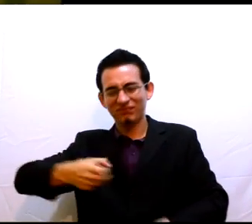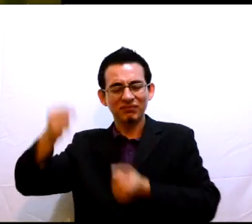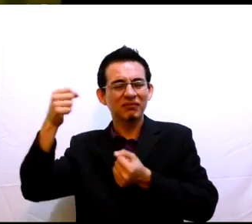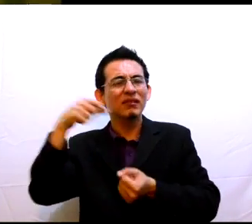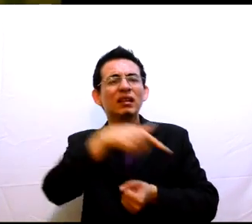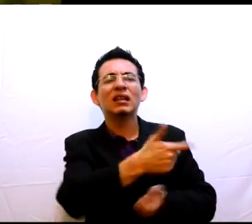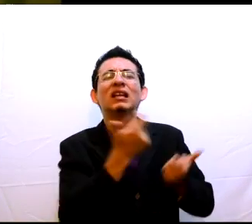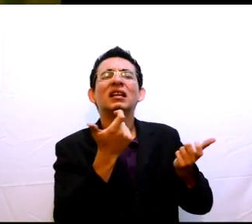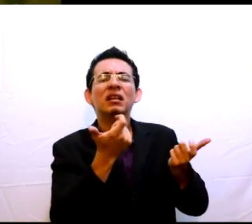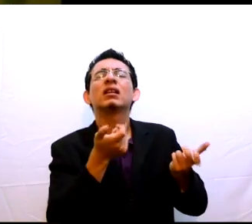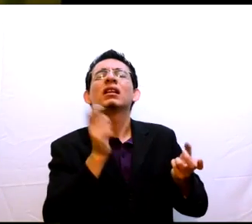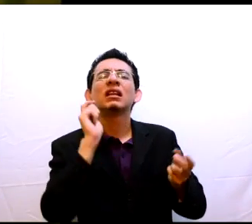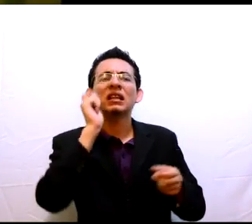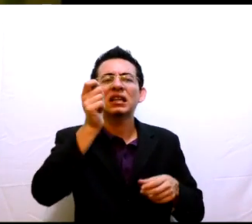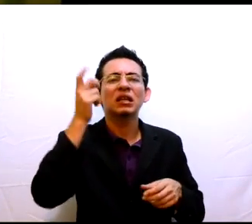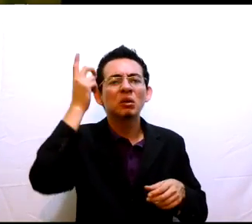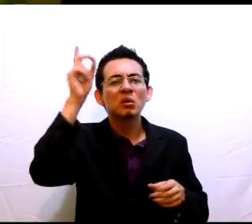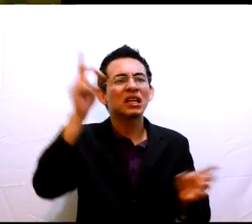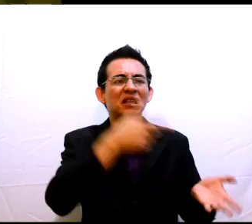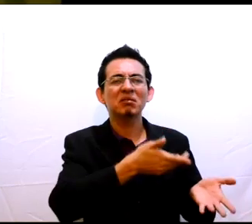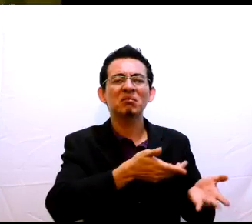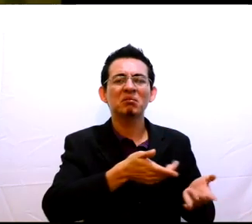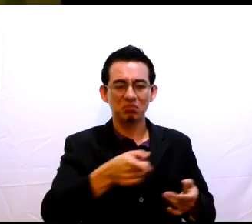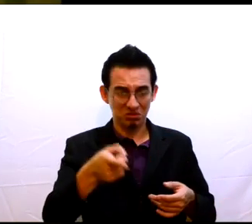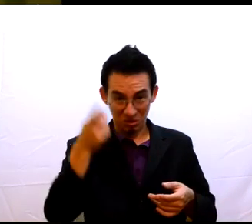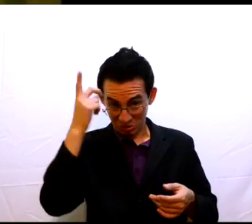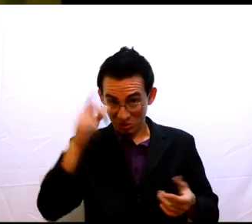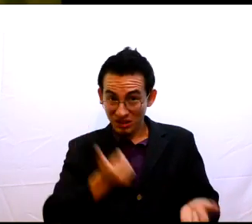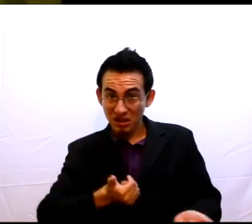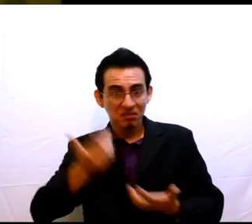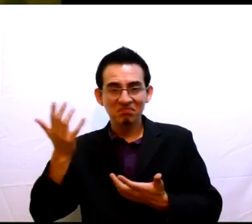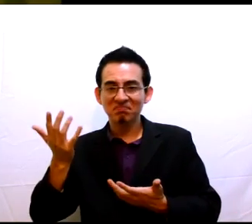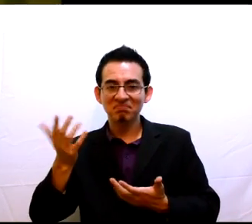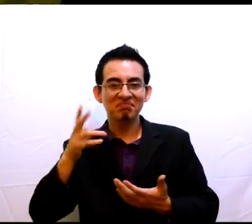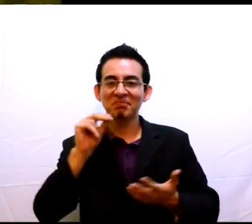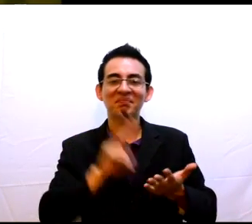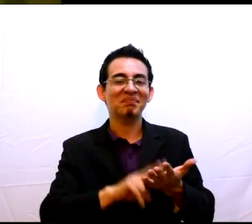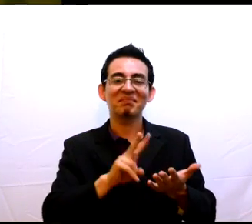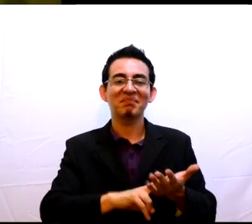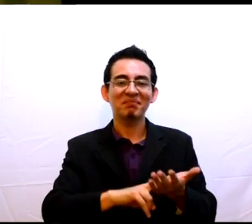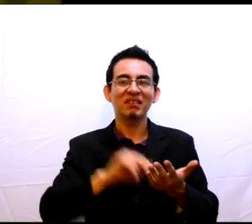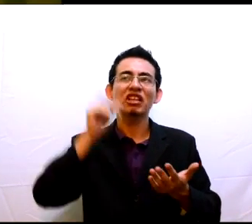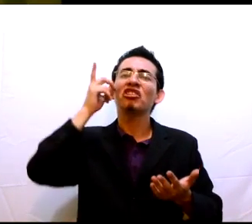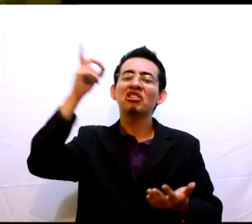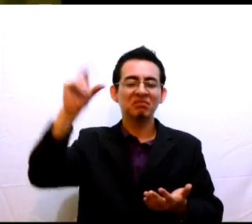que hace tesoro para sí y no es rico para con dios